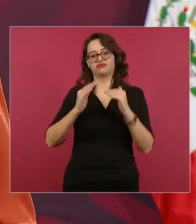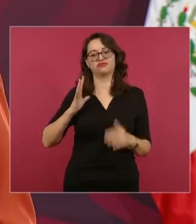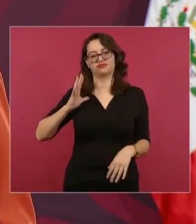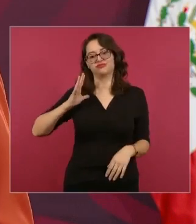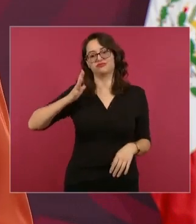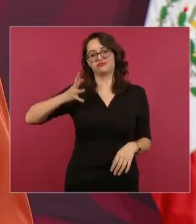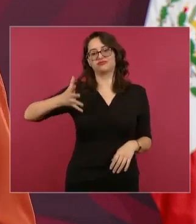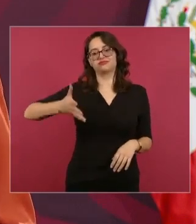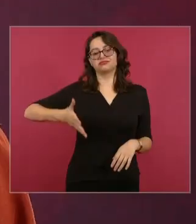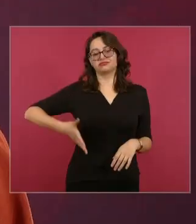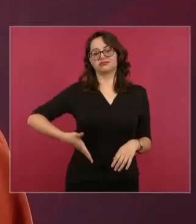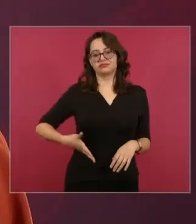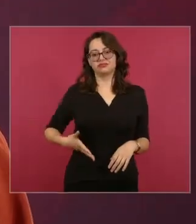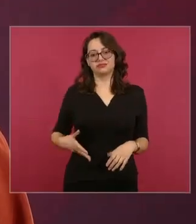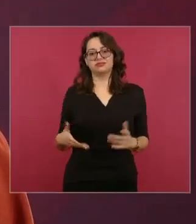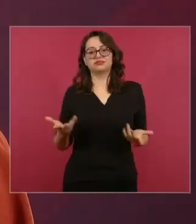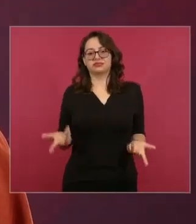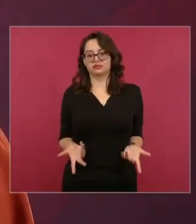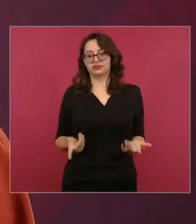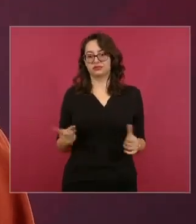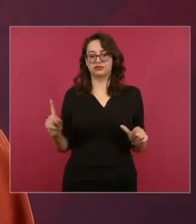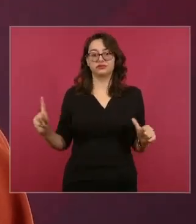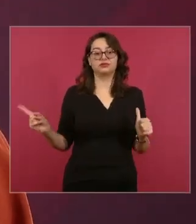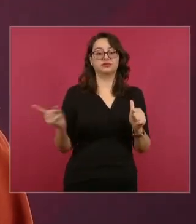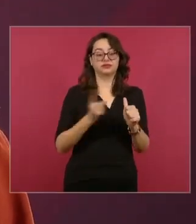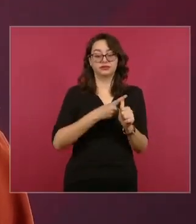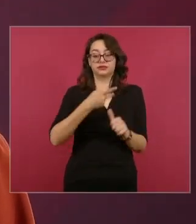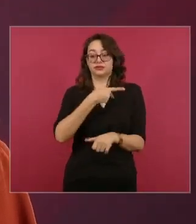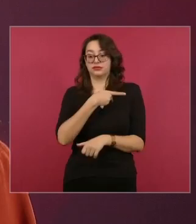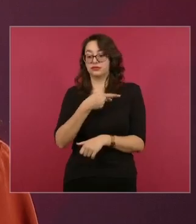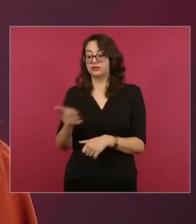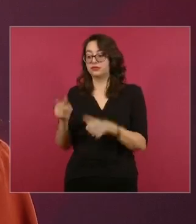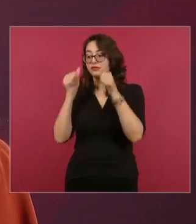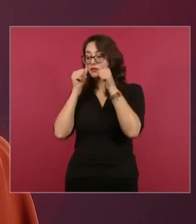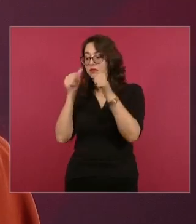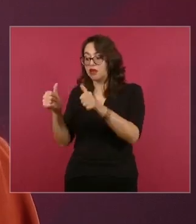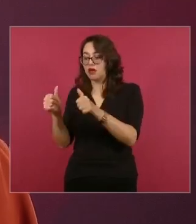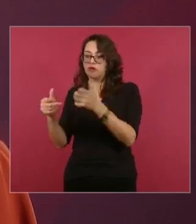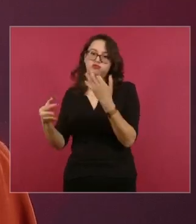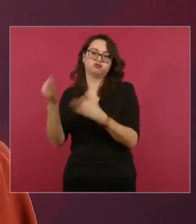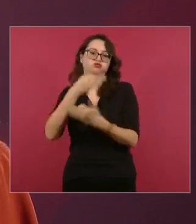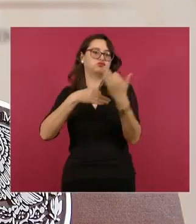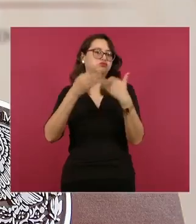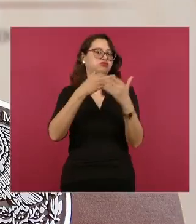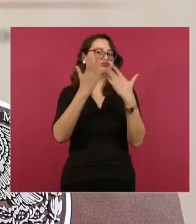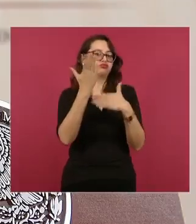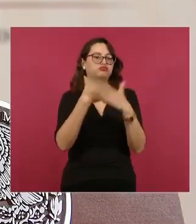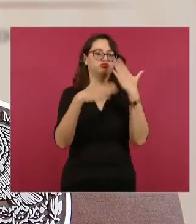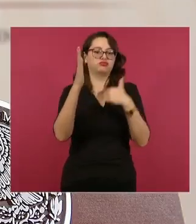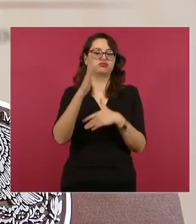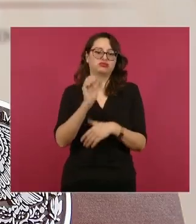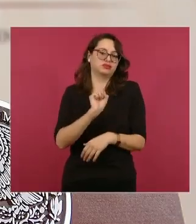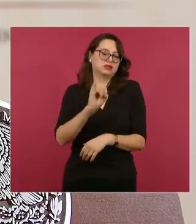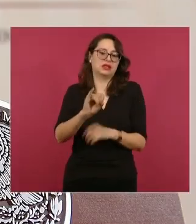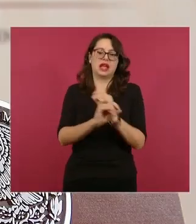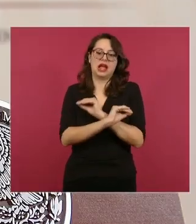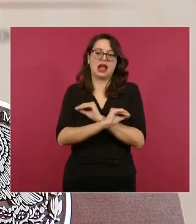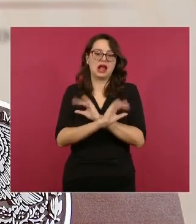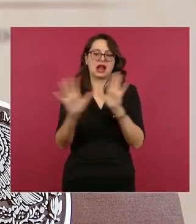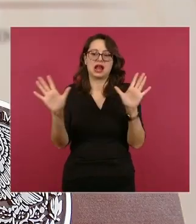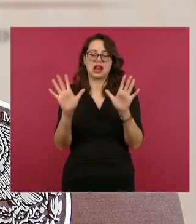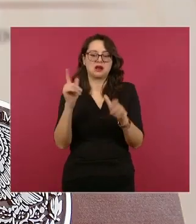dicho el presidente de que por el bien de todos, primero los pobres, pues es quizá lo más evidente